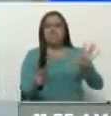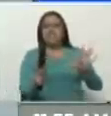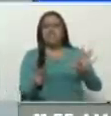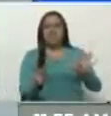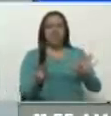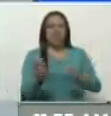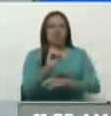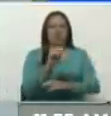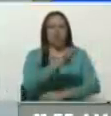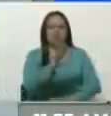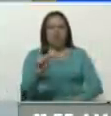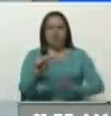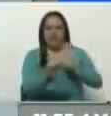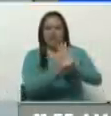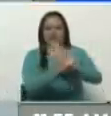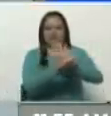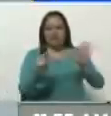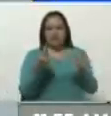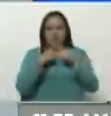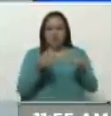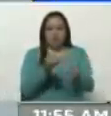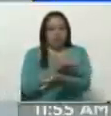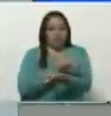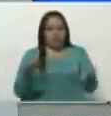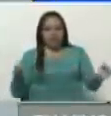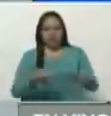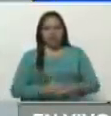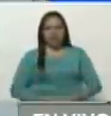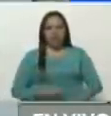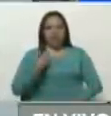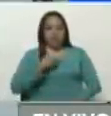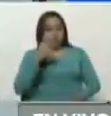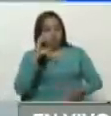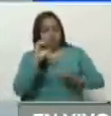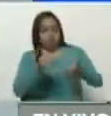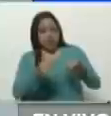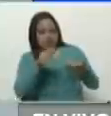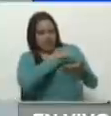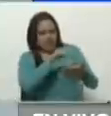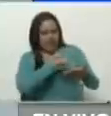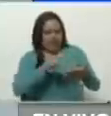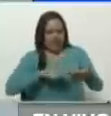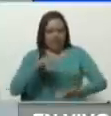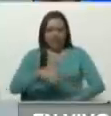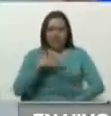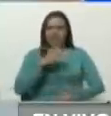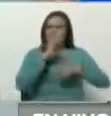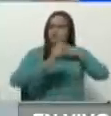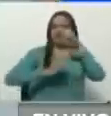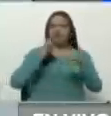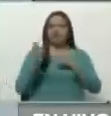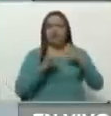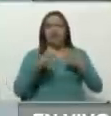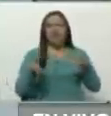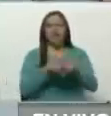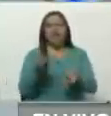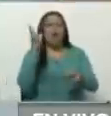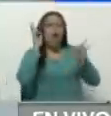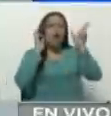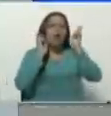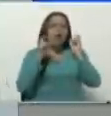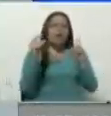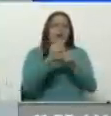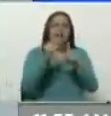40 artículos, pero es una maravilla. Eso uno lo lee y empieza a sentirse entusiasmado, como si estuviera oyendo la palabra